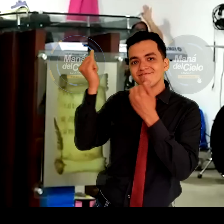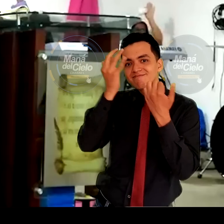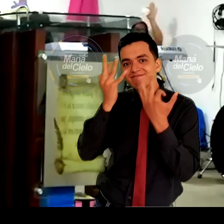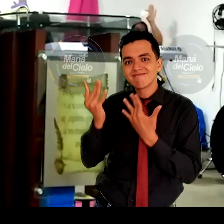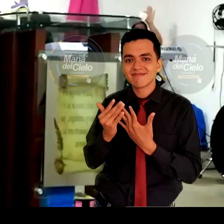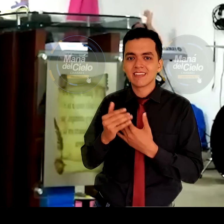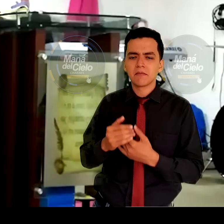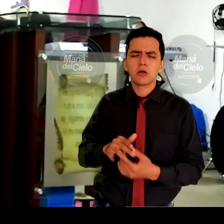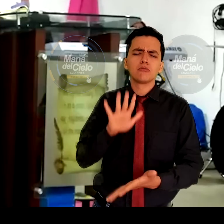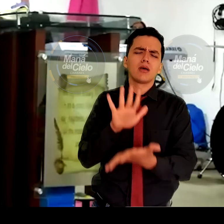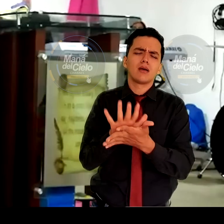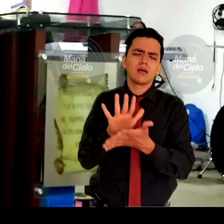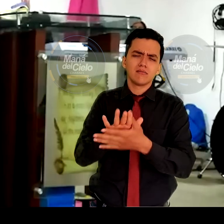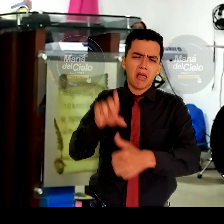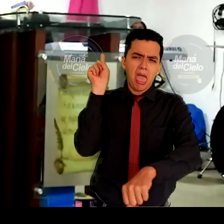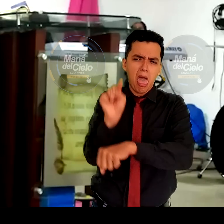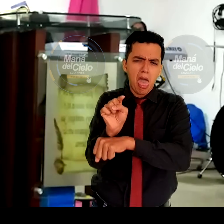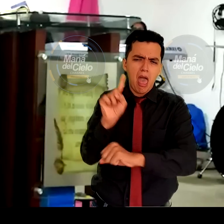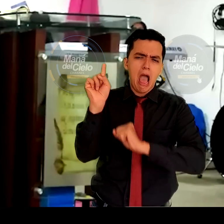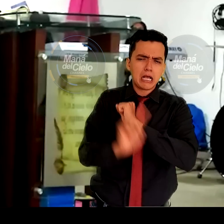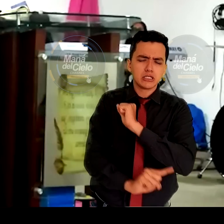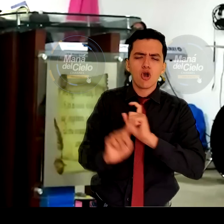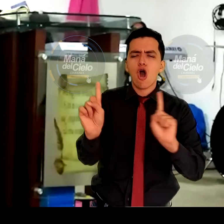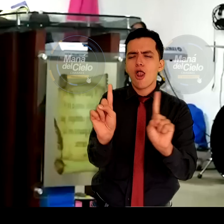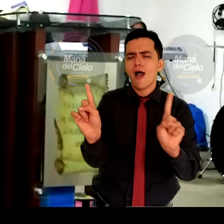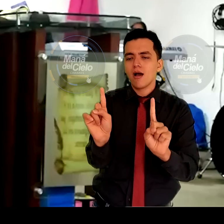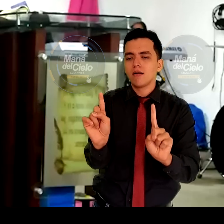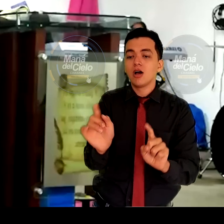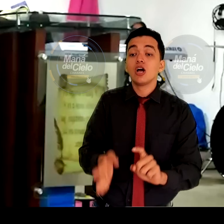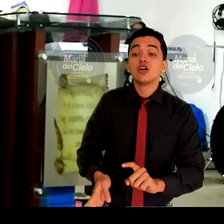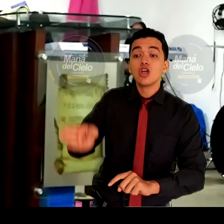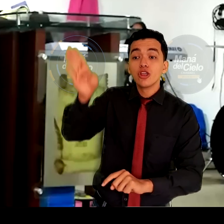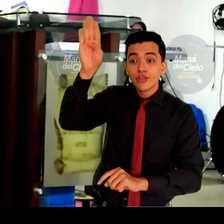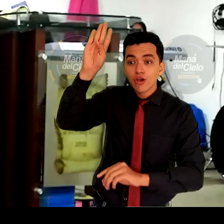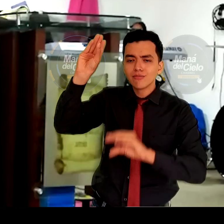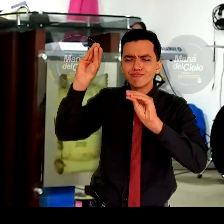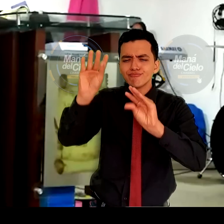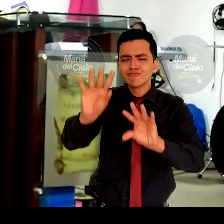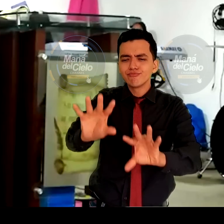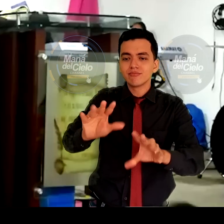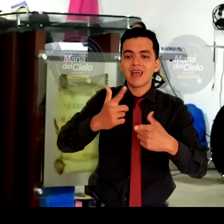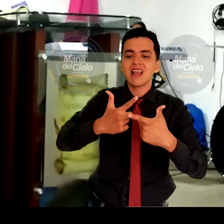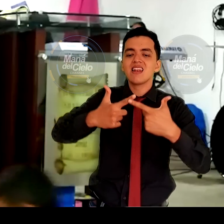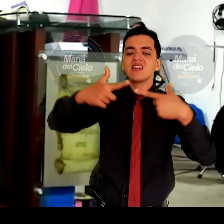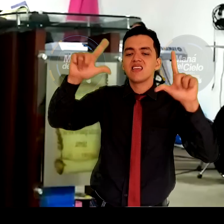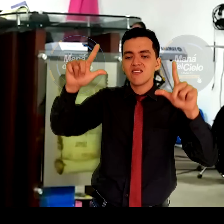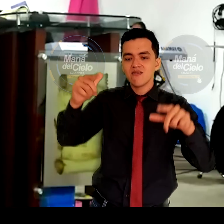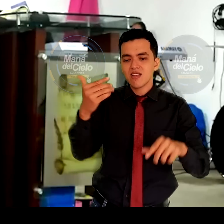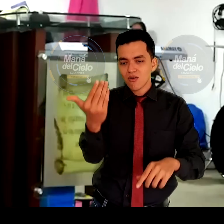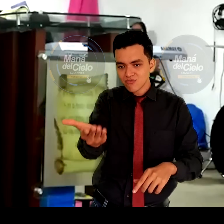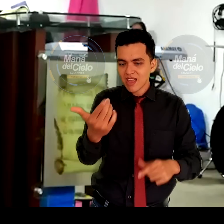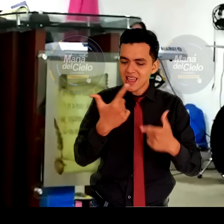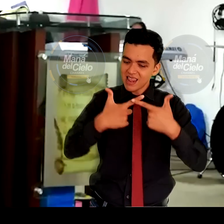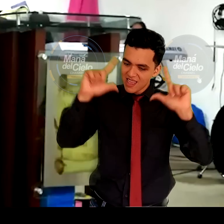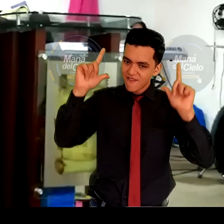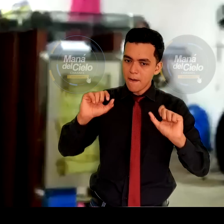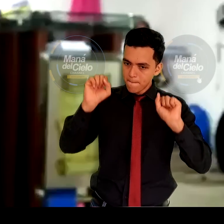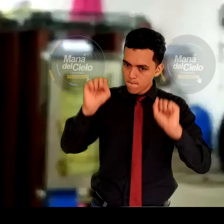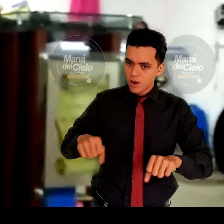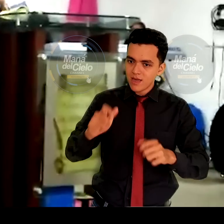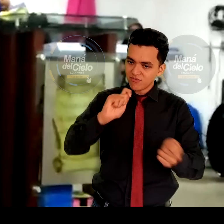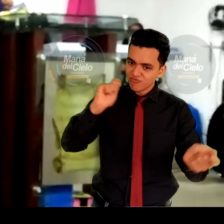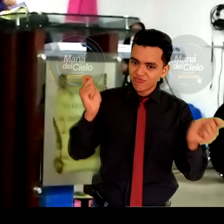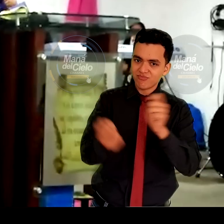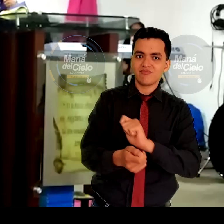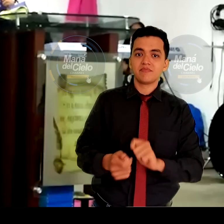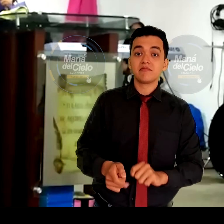que cambia. Y comenzamos a orar y el Señor la liberó. A los pocos días no quería saber de esa música, comenzó a alabar, a glorificar a Dios, a